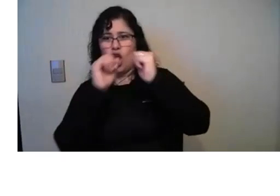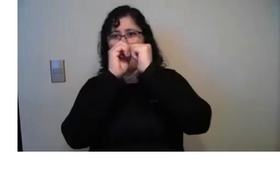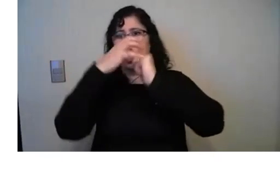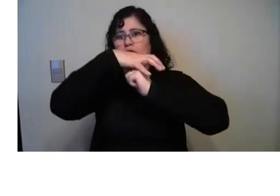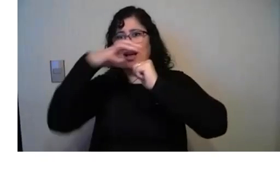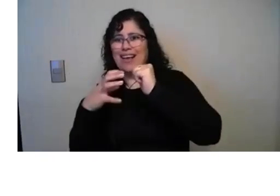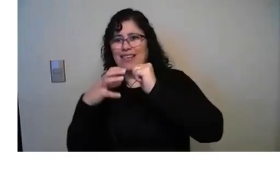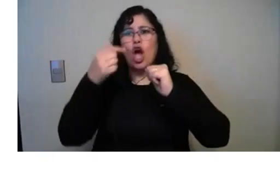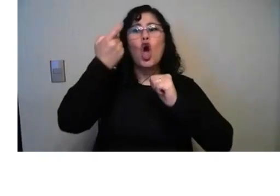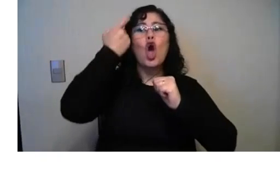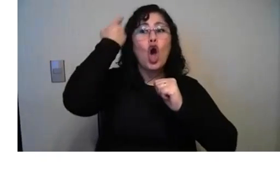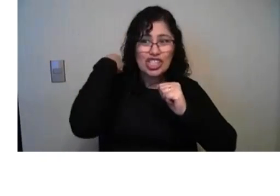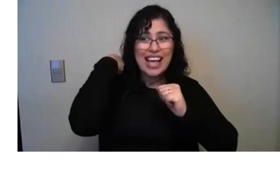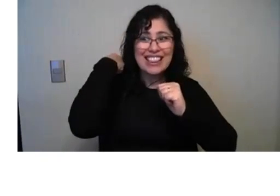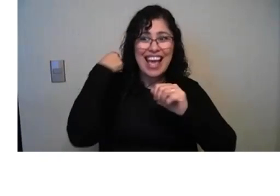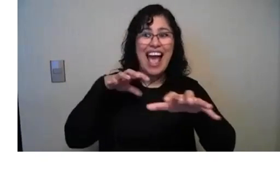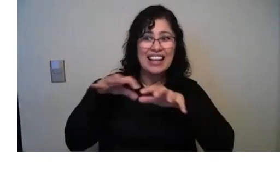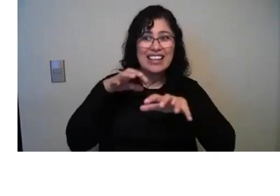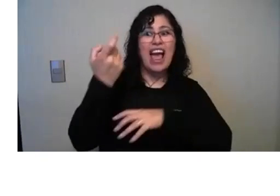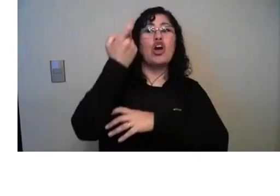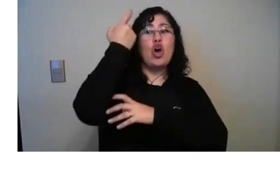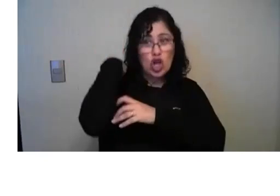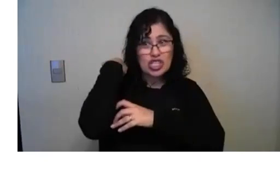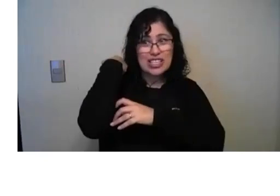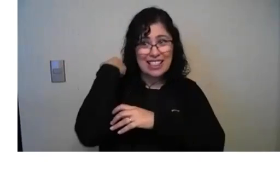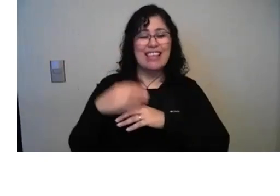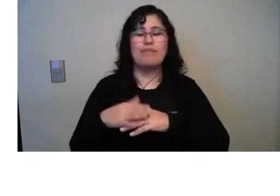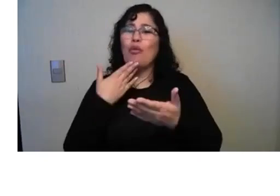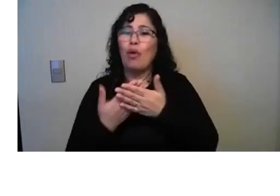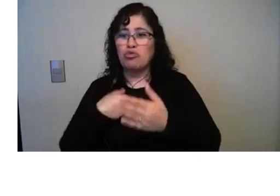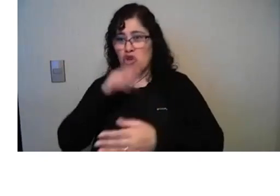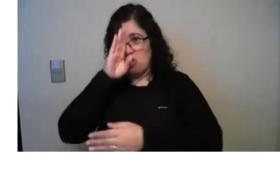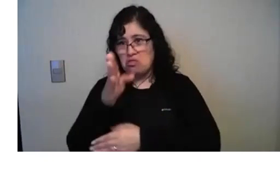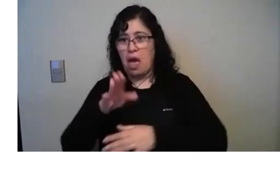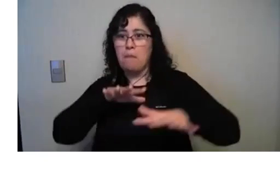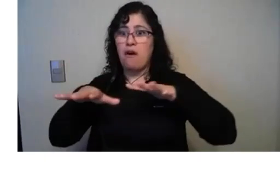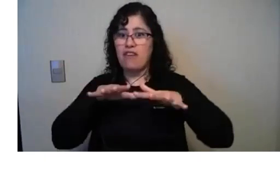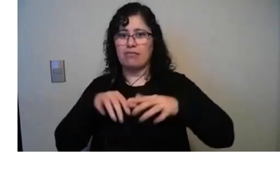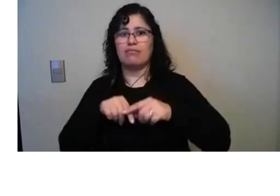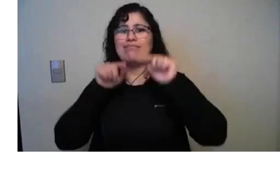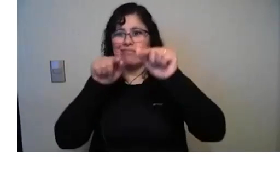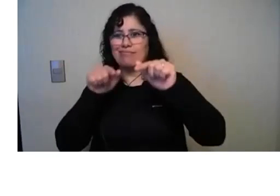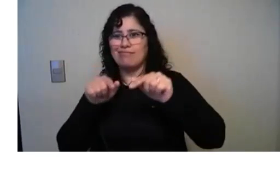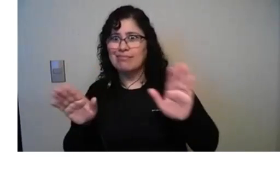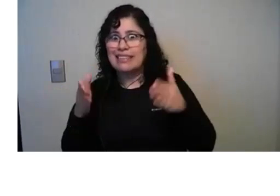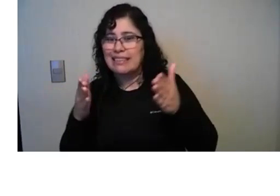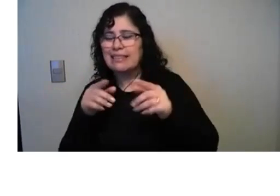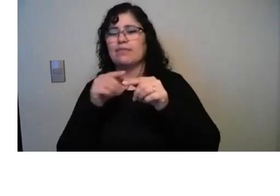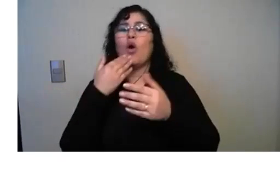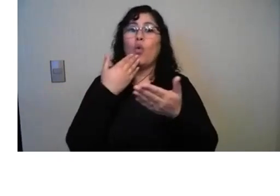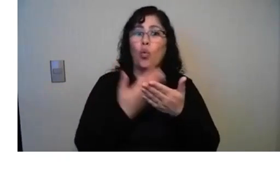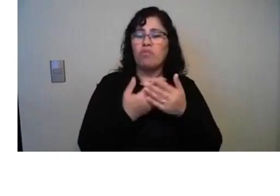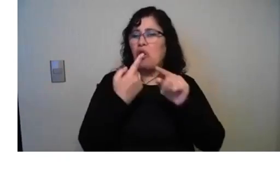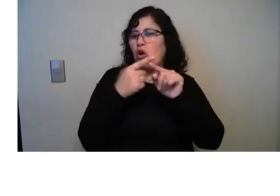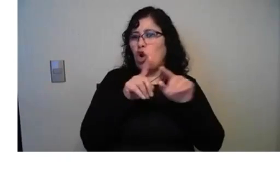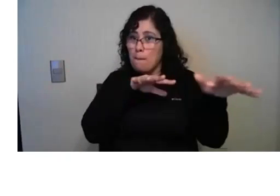conscientes, ¿ya? Es actividad consciente. Cuando yo decido mover algo, se accionan estos. Y todo el resto, que también es